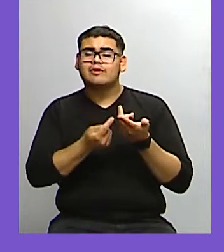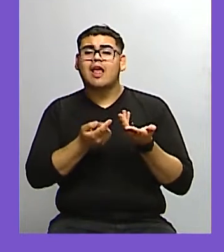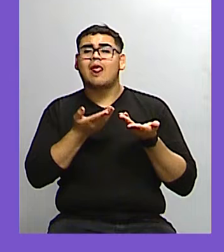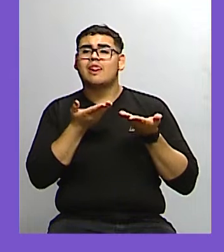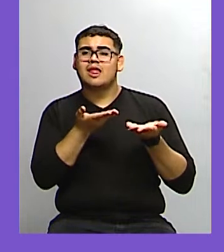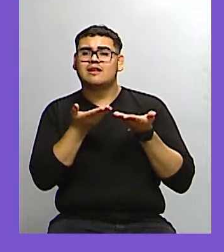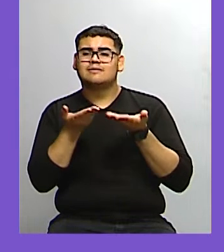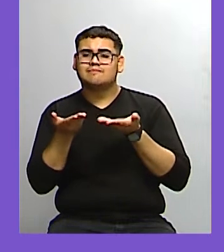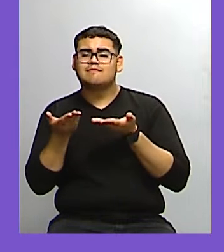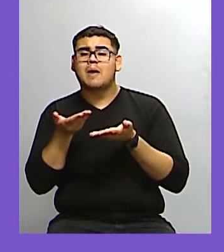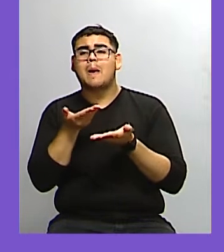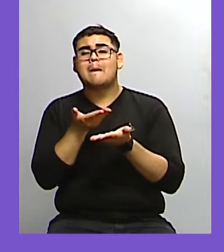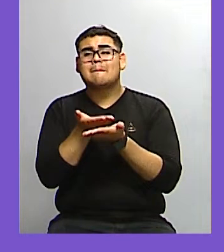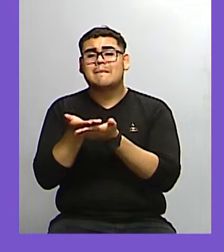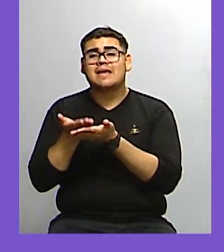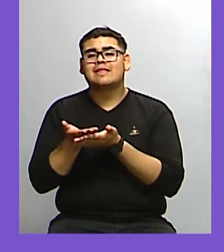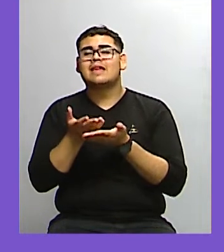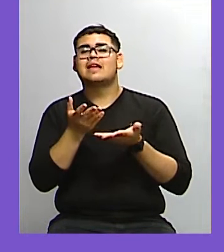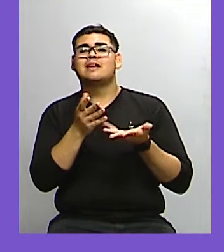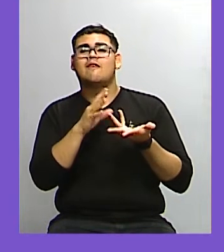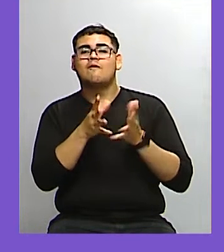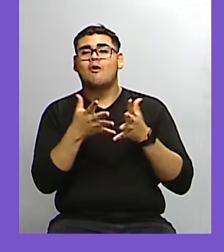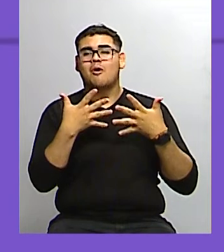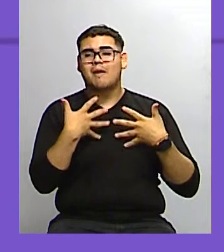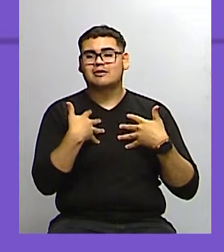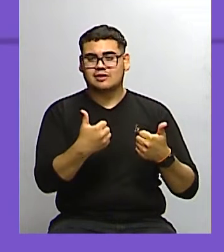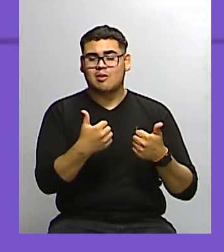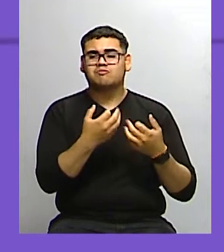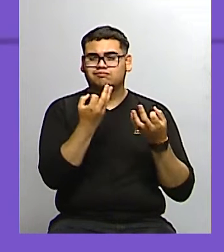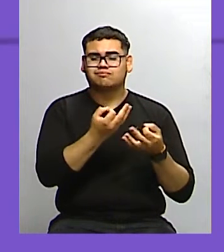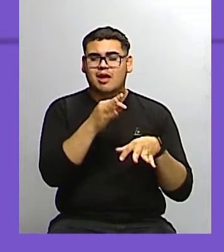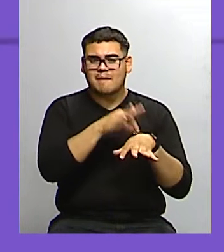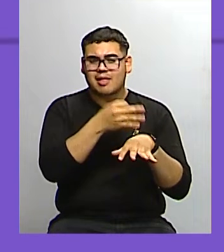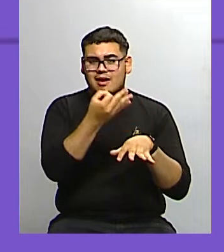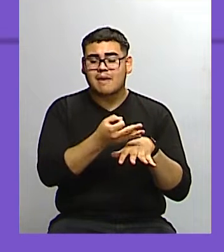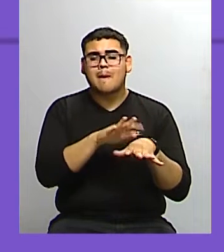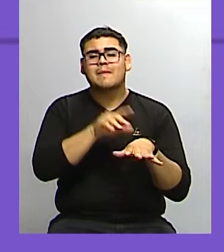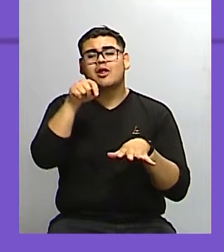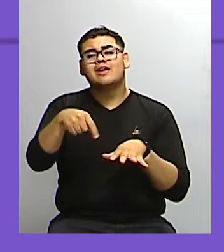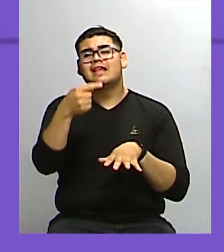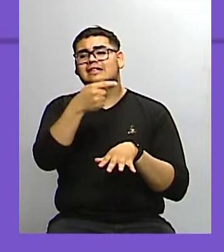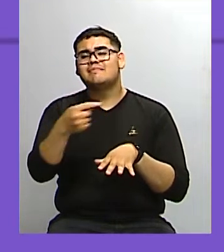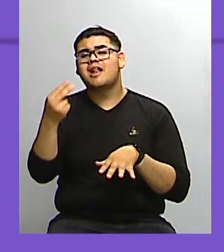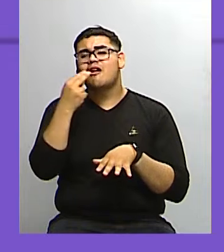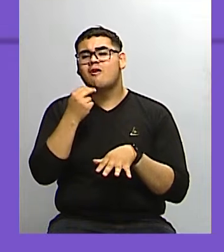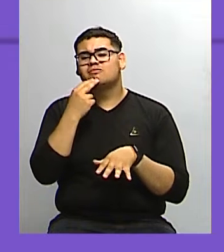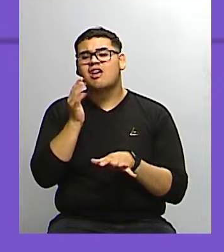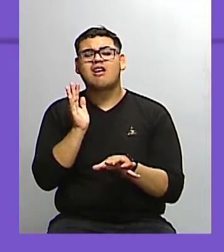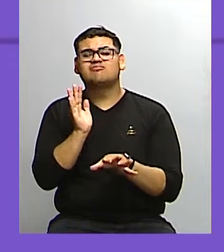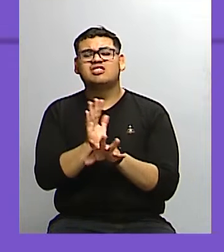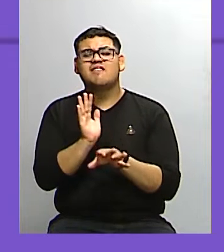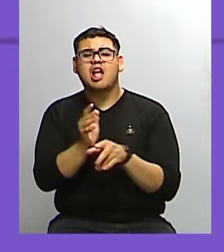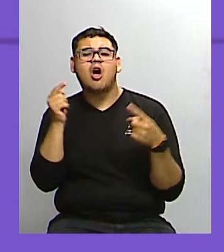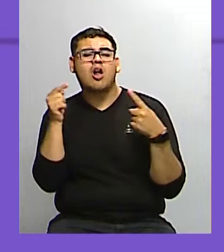demanda médica, la van a tener cubierta. ¿Cómo sería ese acompañamiento que pretenden a través de esta semana especial? Mira,